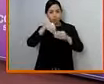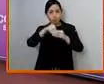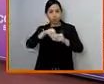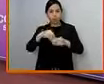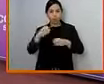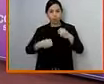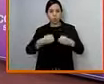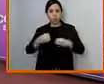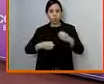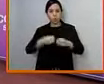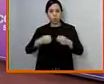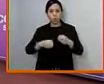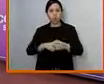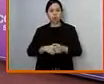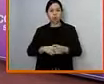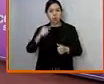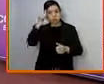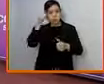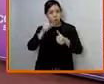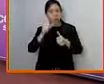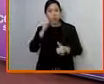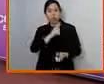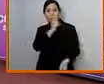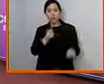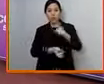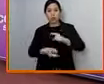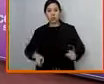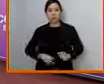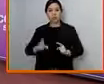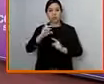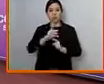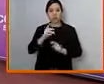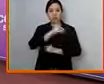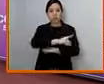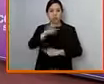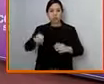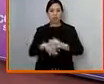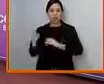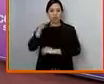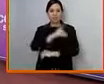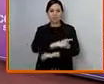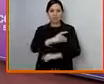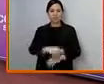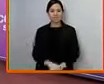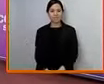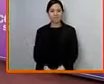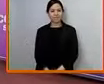de las firmas externas. Y recuerda que el Loto te cambia la vida cada día, todos los días.